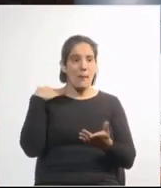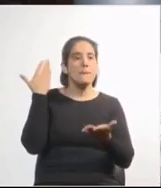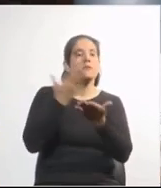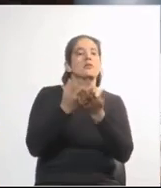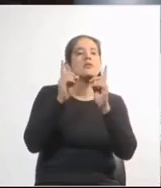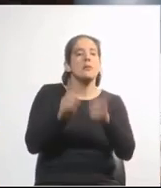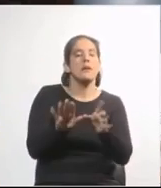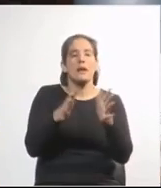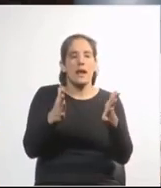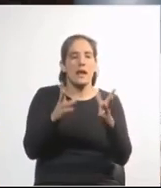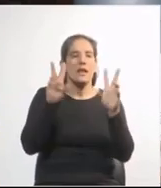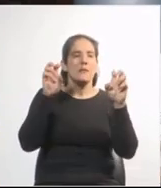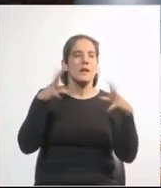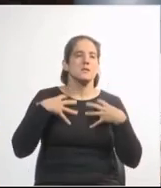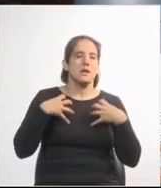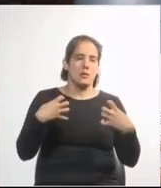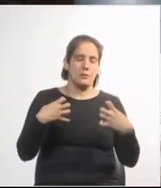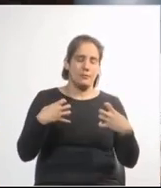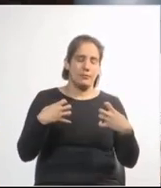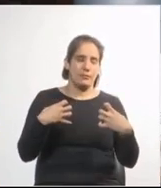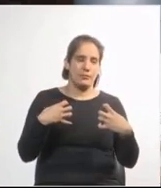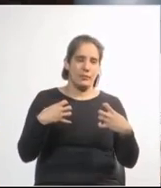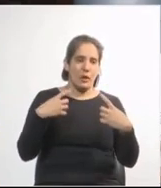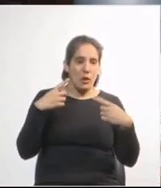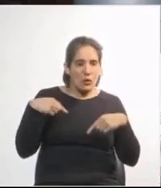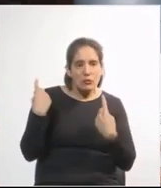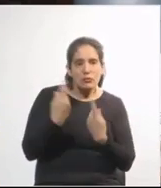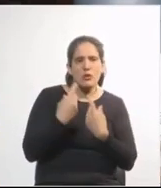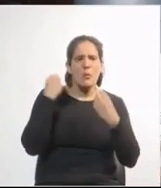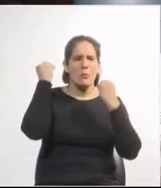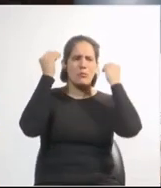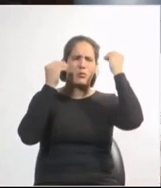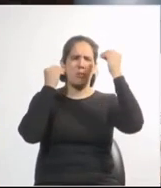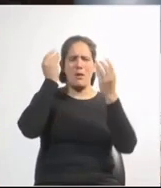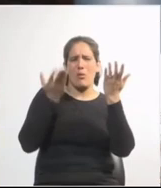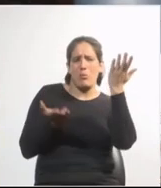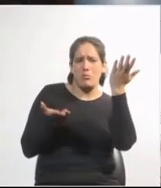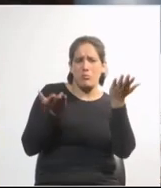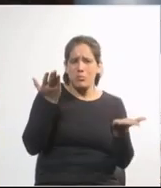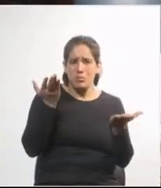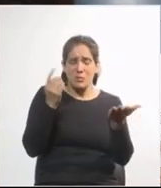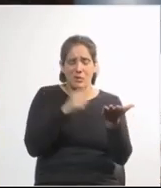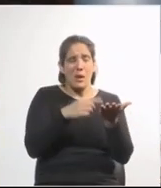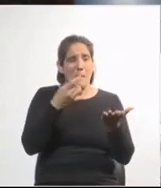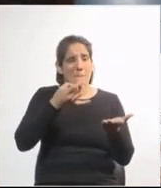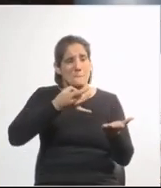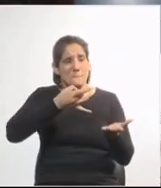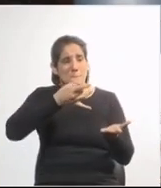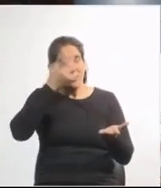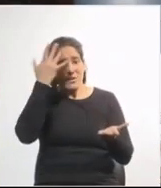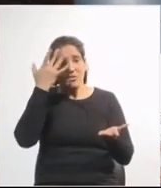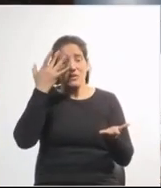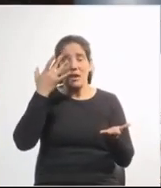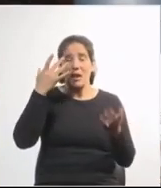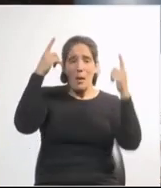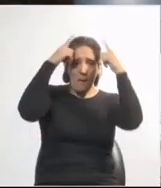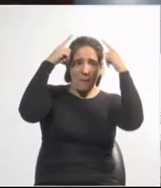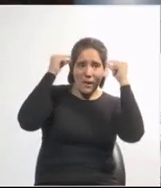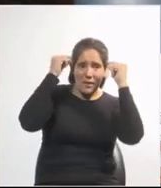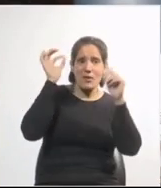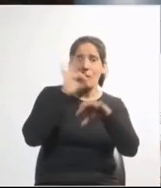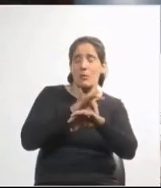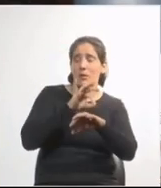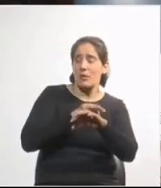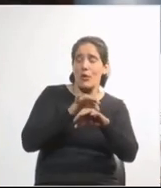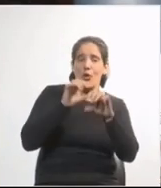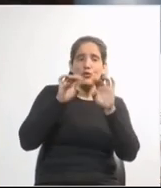mociones vinculadas a la salud. Nos preocupa el tremendo desbalance entre el número de profesionales de salud que atienden en la